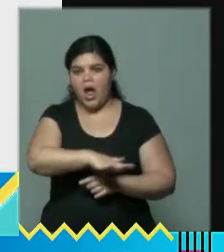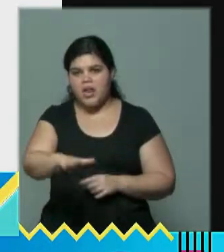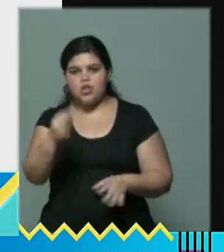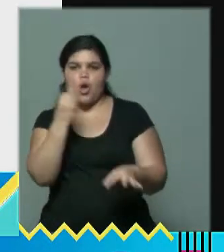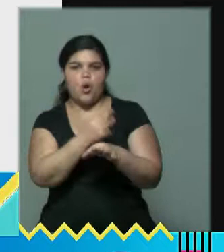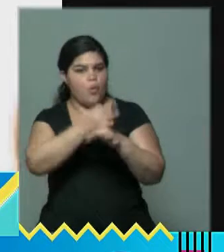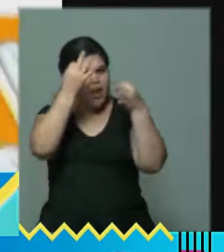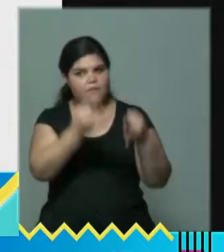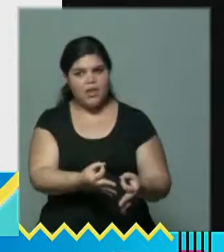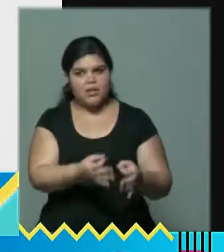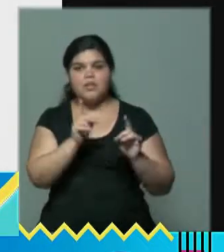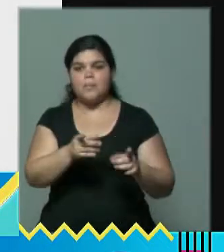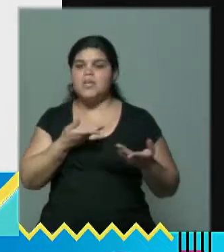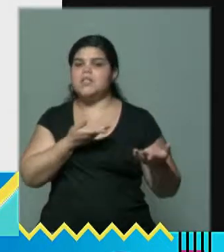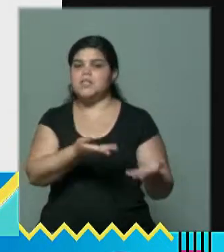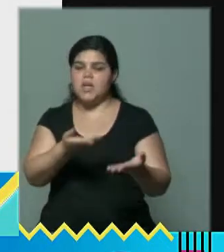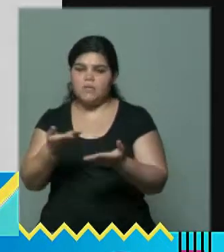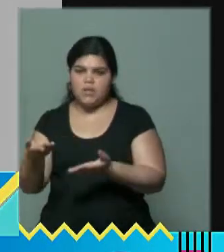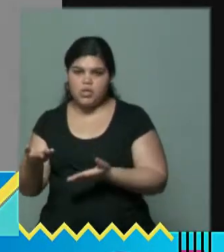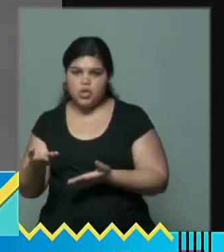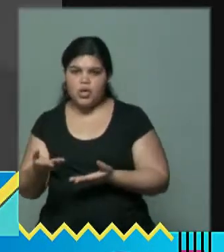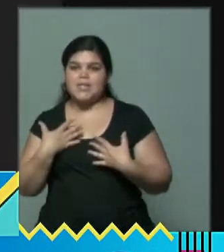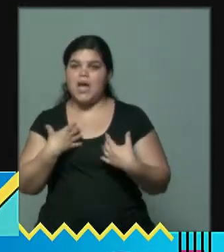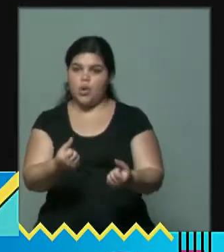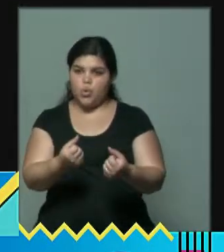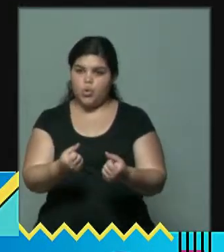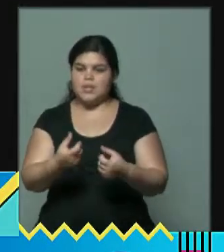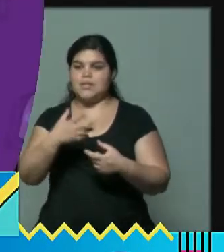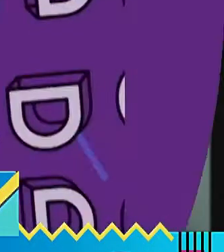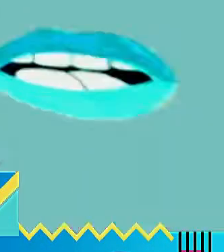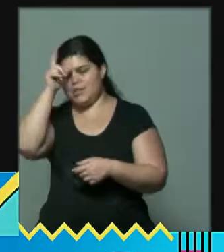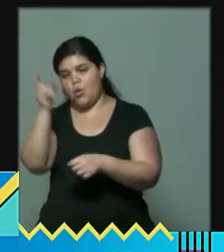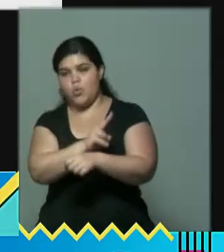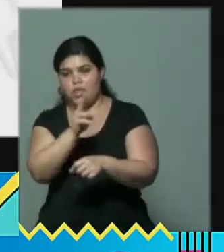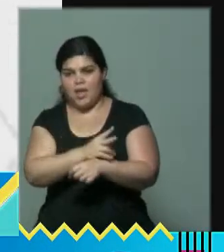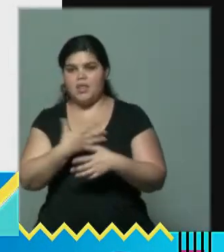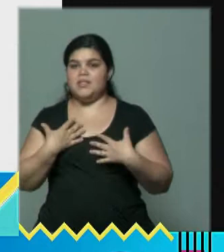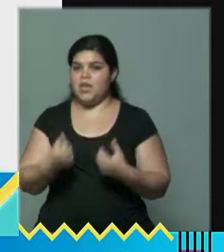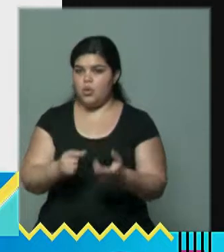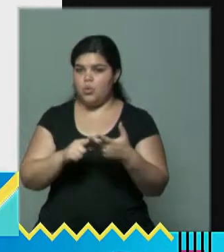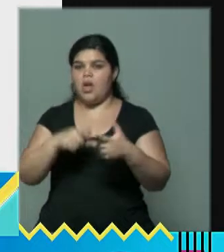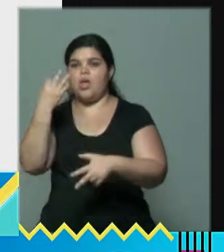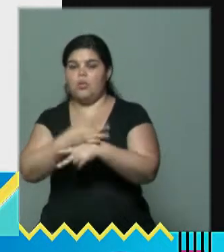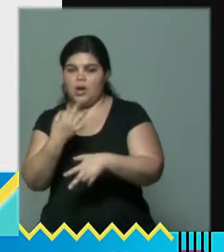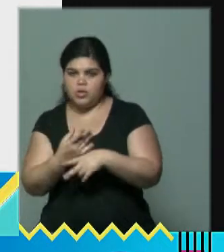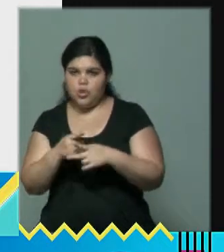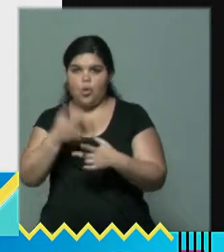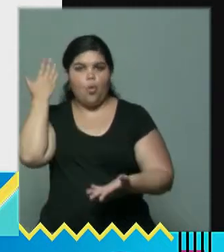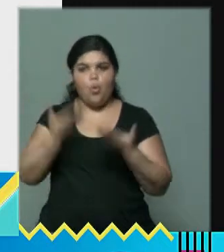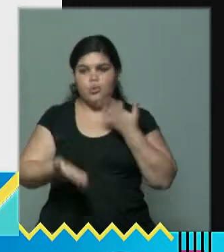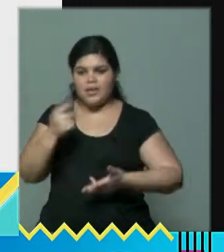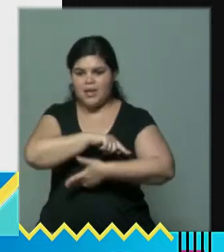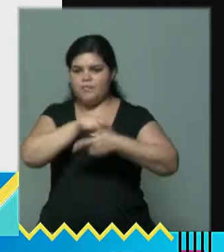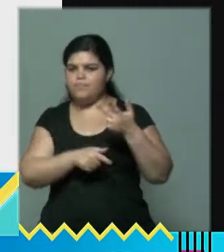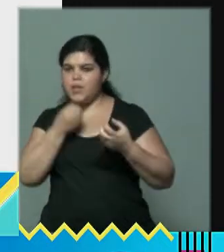en que los servicios de salud, de seguridad, de salud y de educación y de justicia sean los